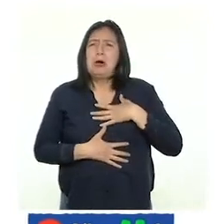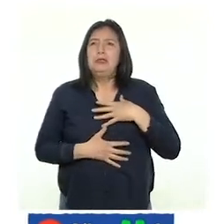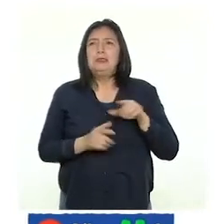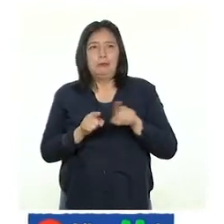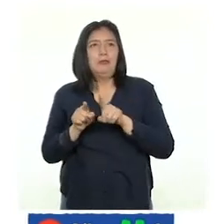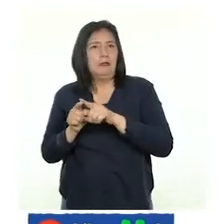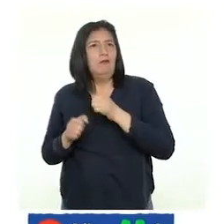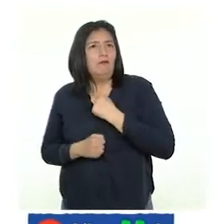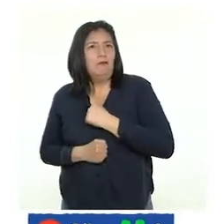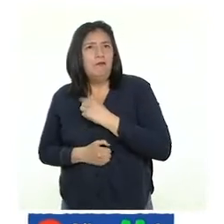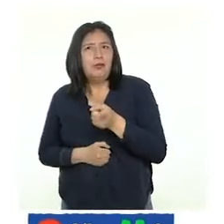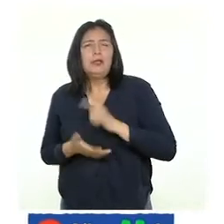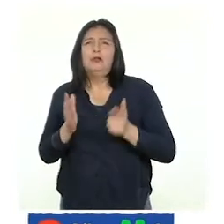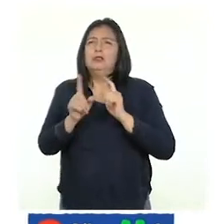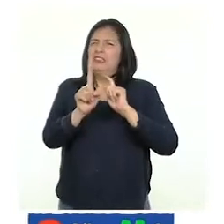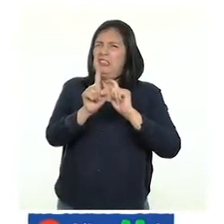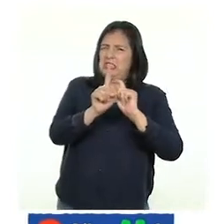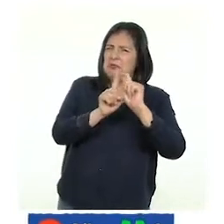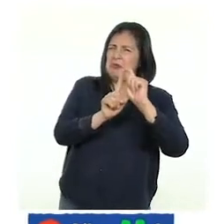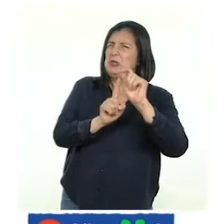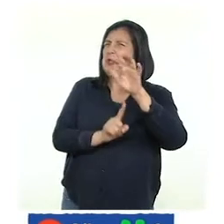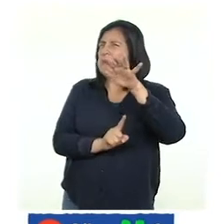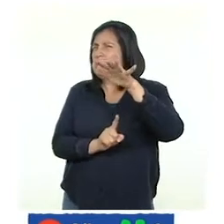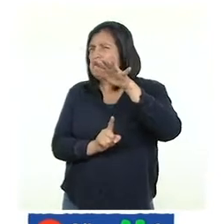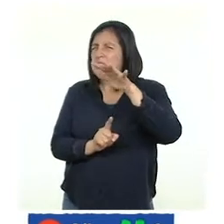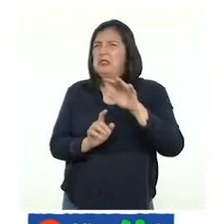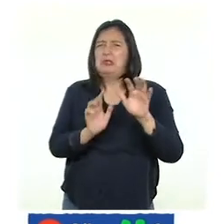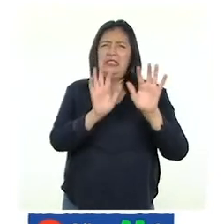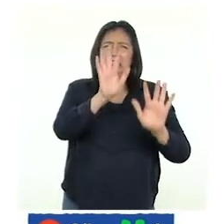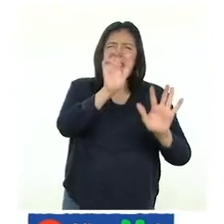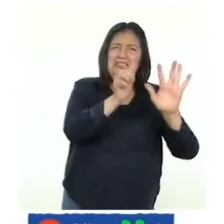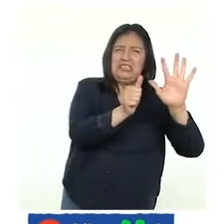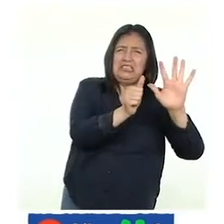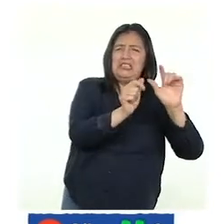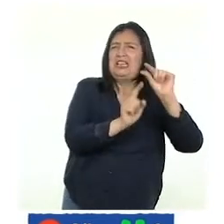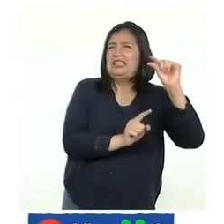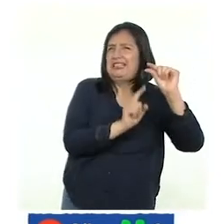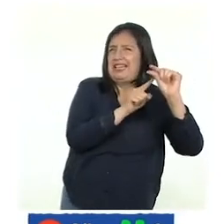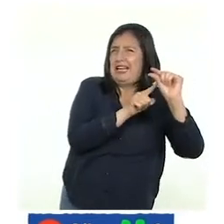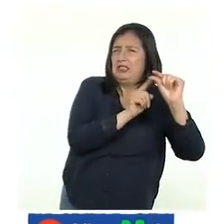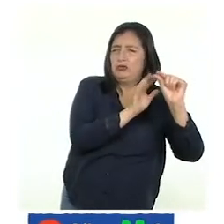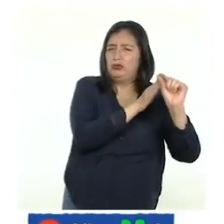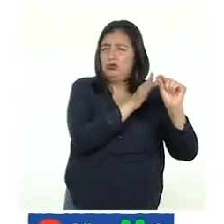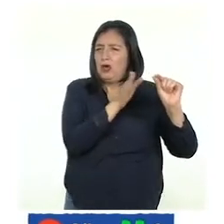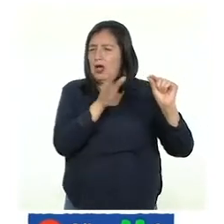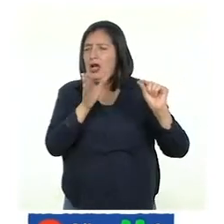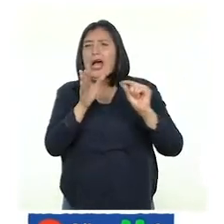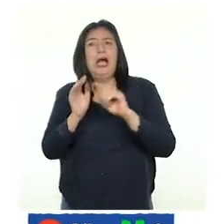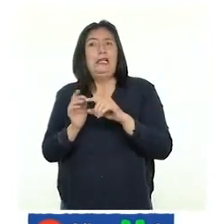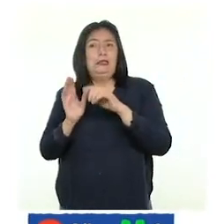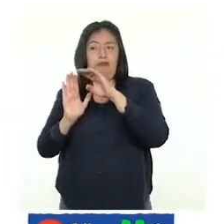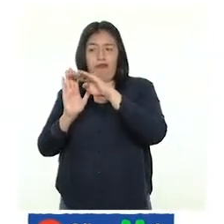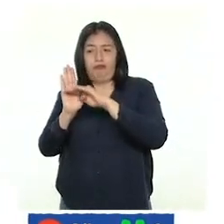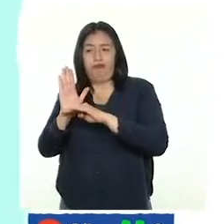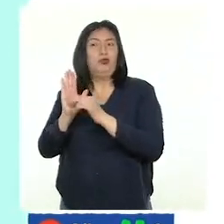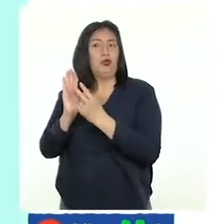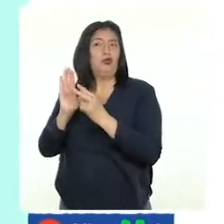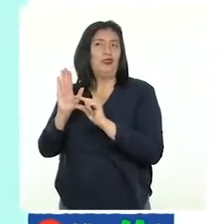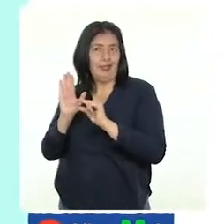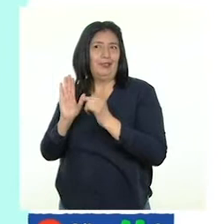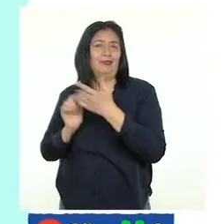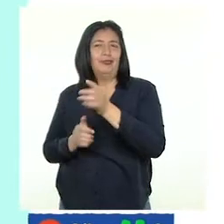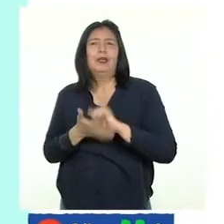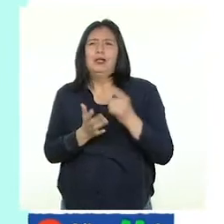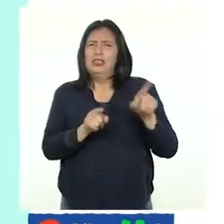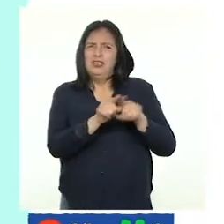frío. Tiene una temperatura que varía entre 16 grados centígrados y 2 grados centígrados.